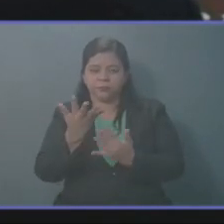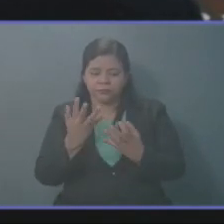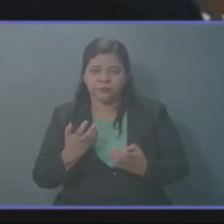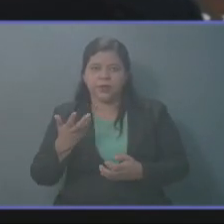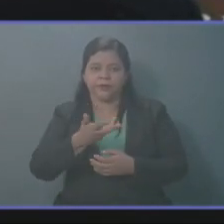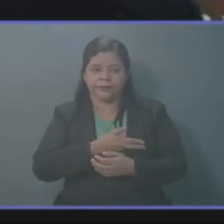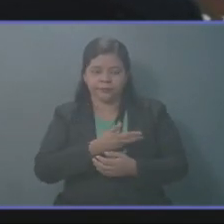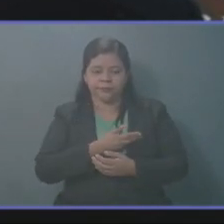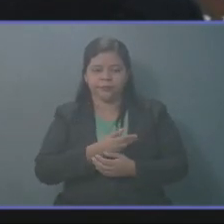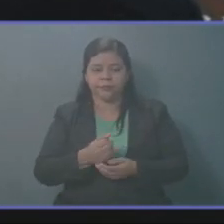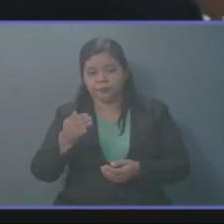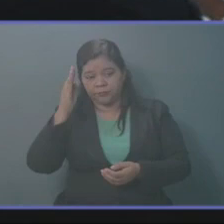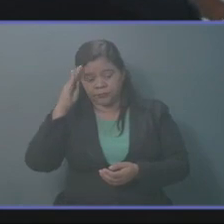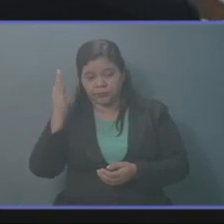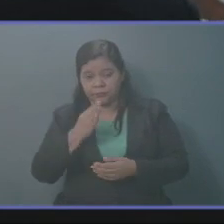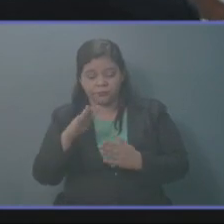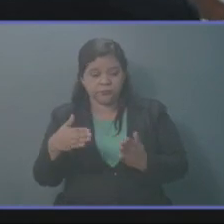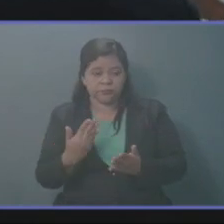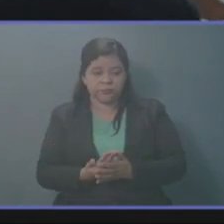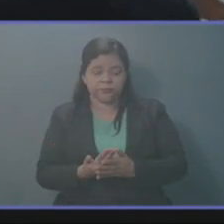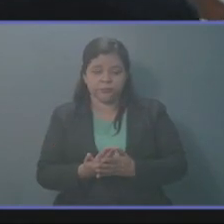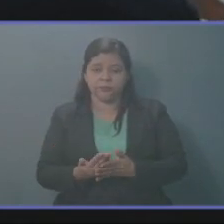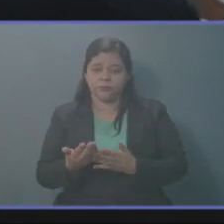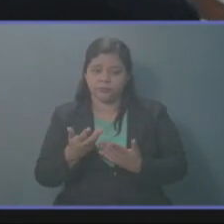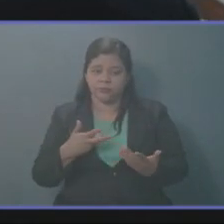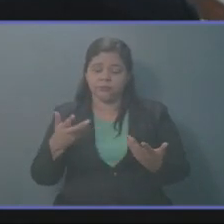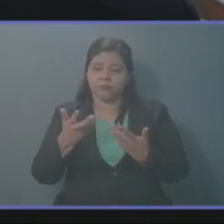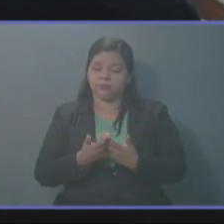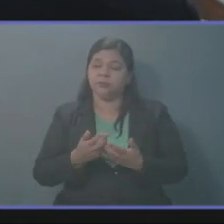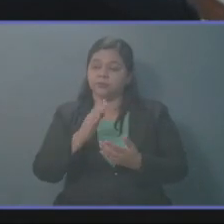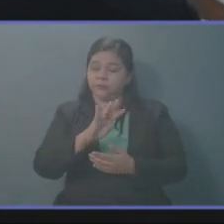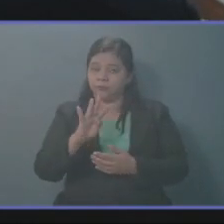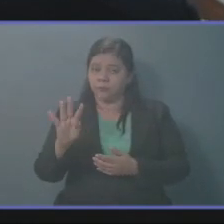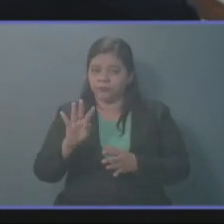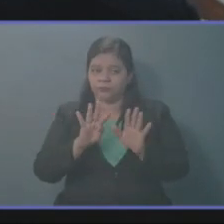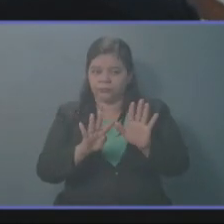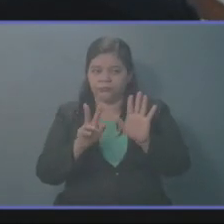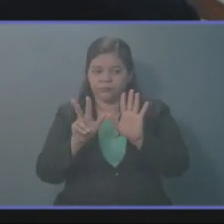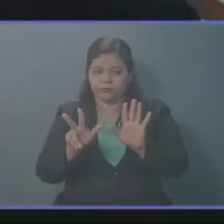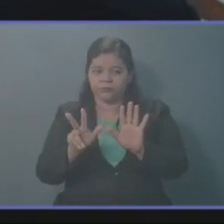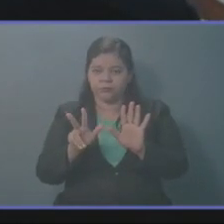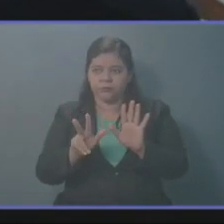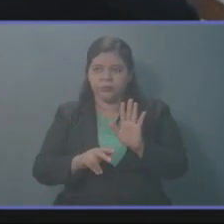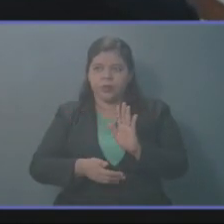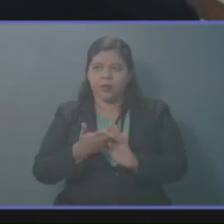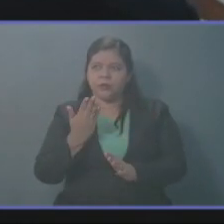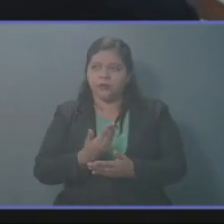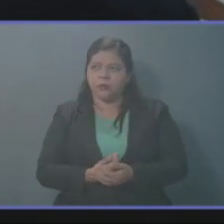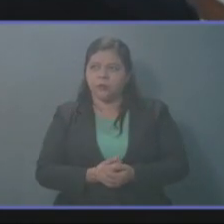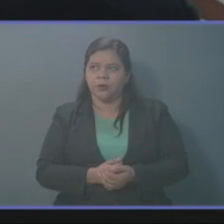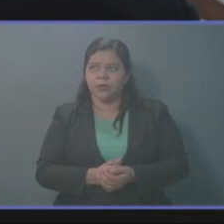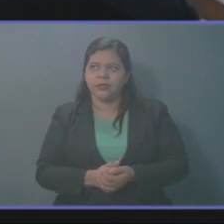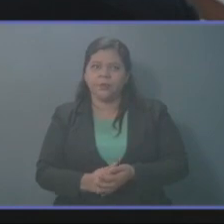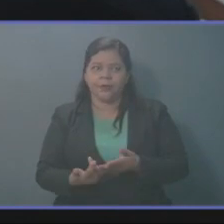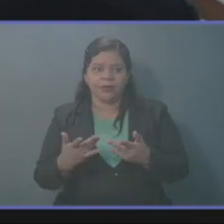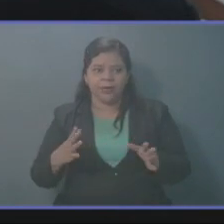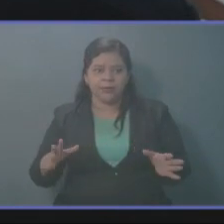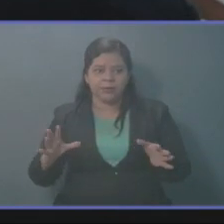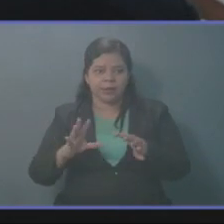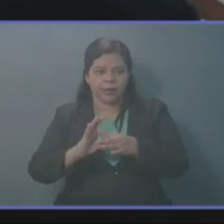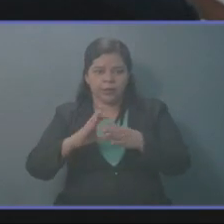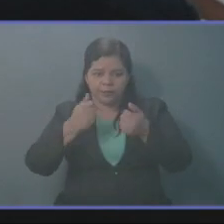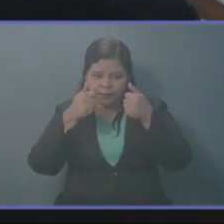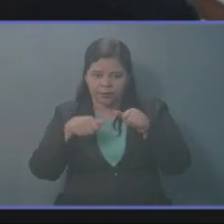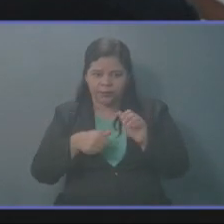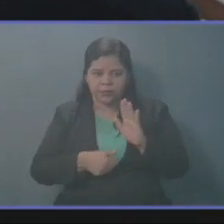vez referirme a los oficios AYEP 4498 y AYEP OP 4965 relacionadas con la solicitud